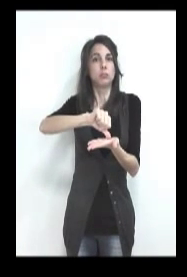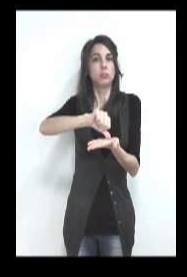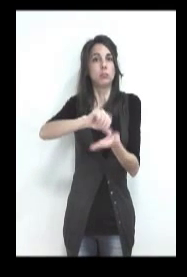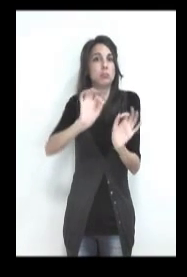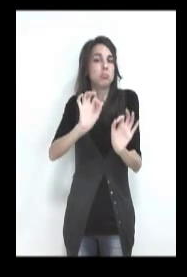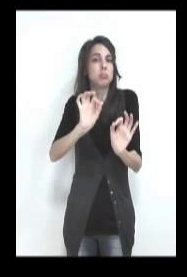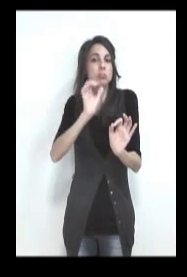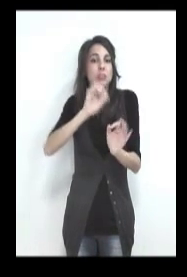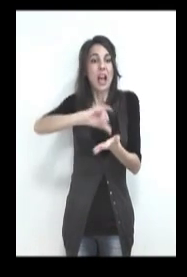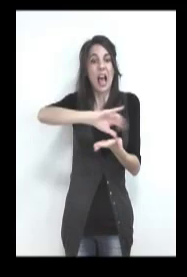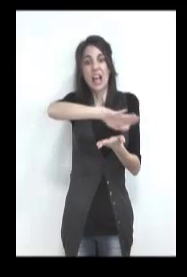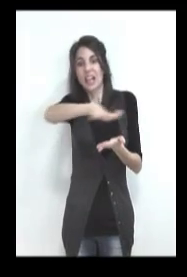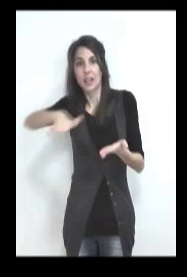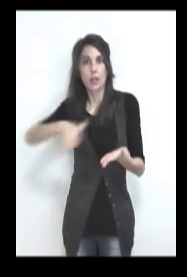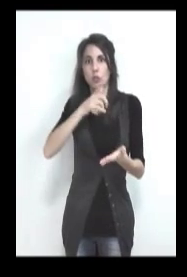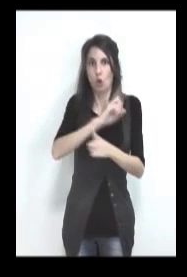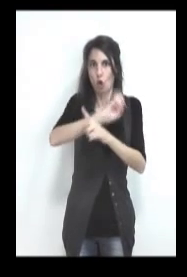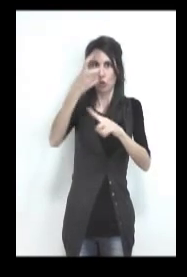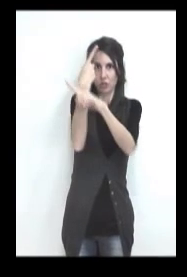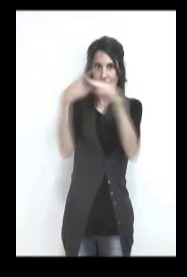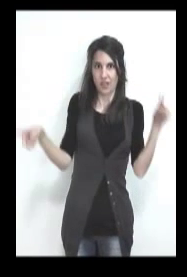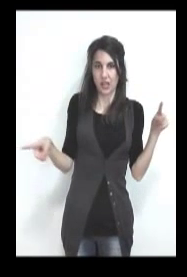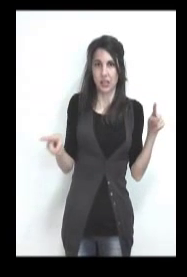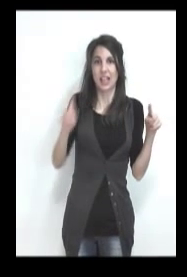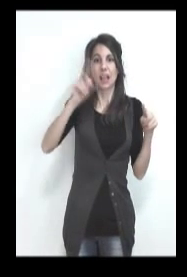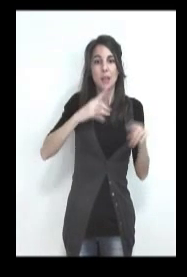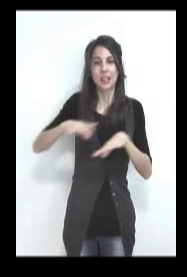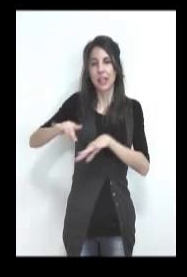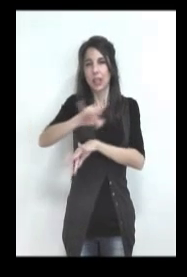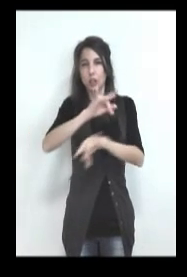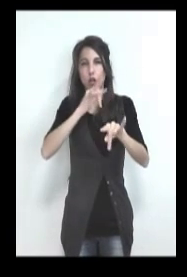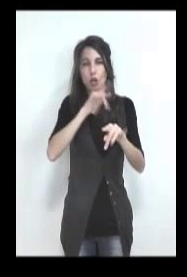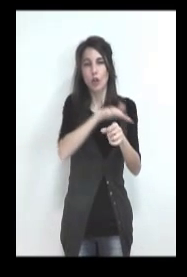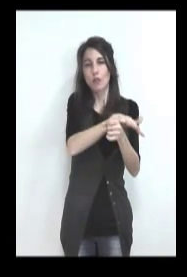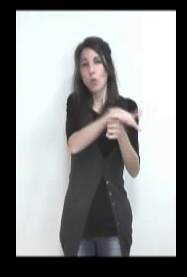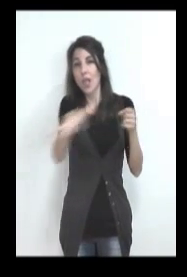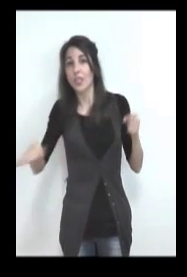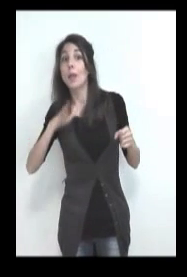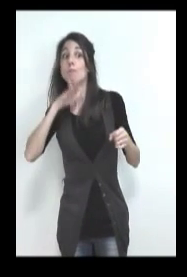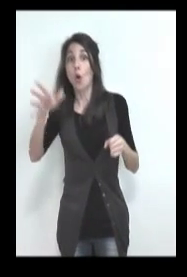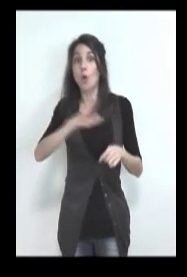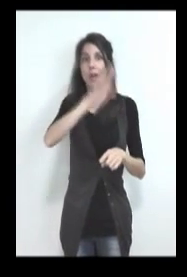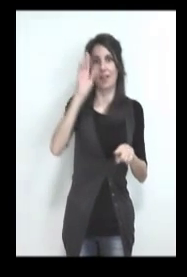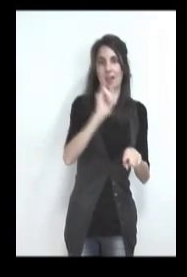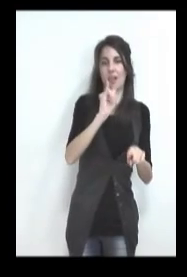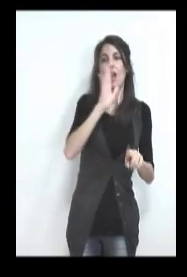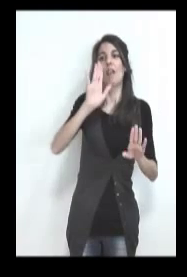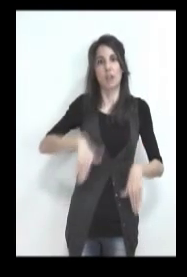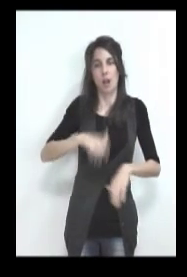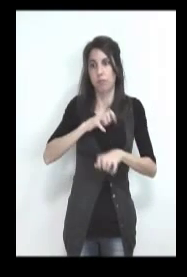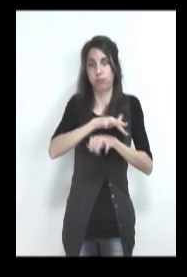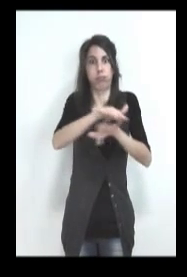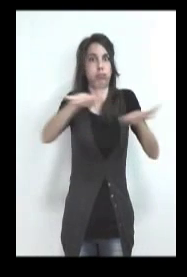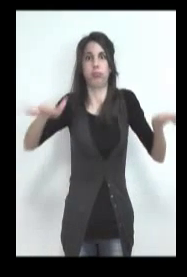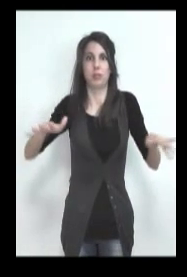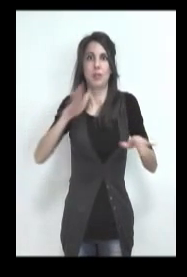con los de alrededor es otra, y el territorio que está influenciado porque Madrid existe es muchísimo más grande y alcanza perfectamente hasta Burgos y más